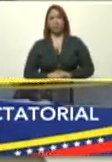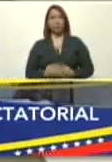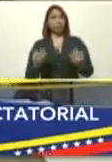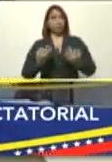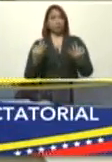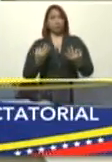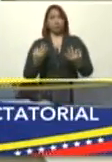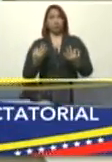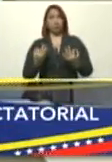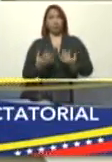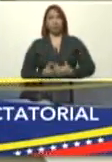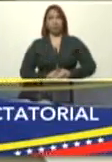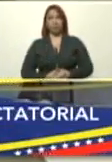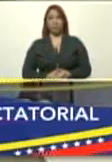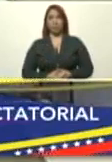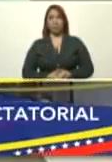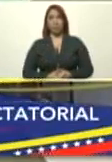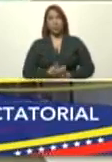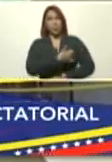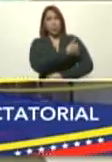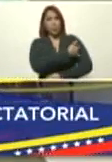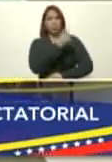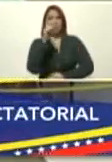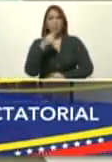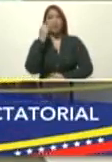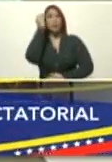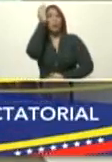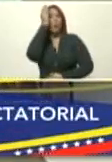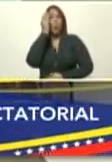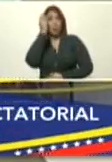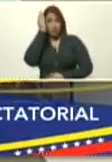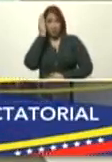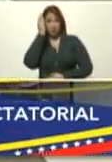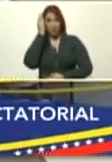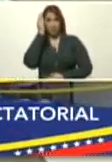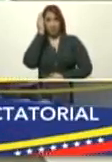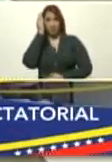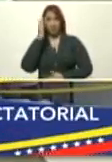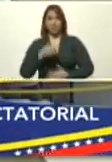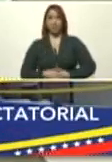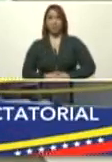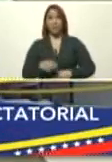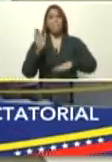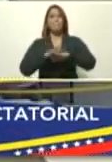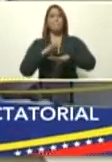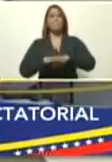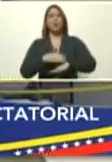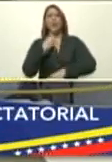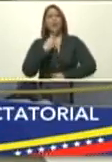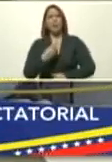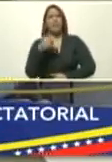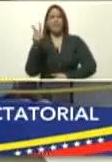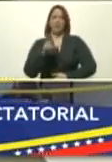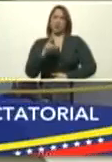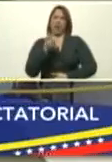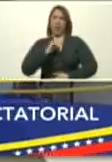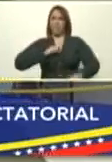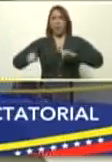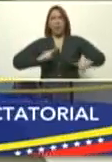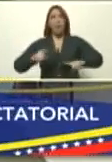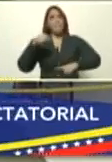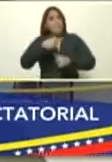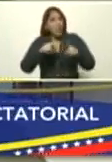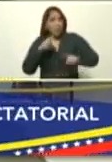siempre. Y la vacunación consciente, porque ellos dicen que en Venezuela hay una dictadura, pero en